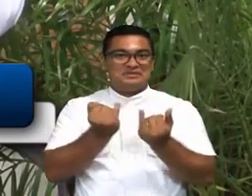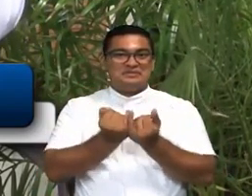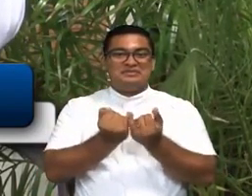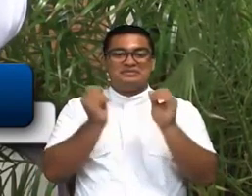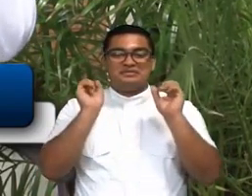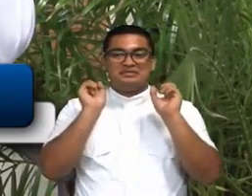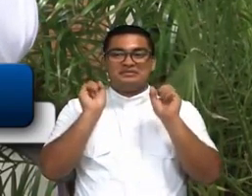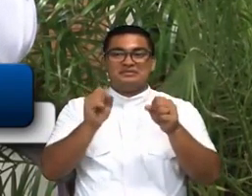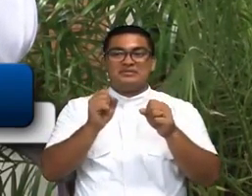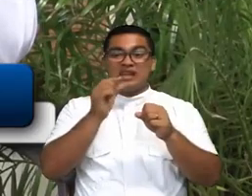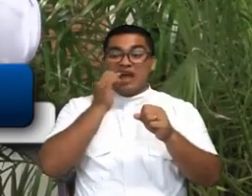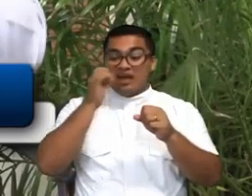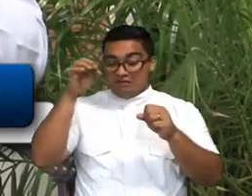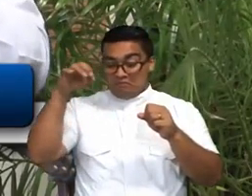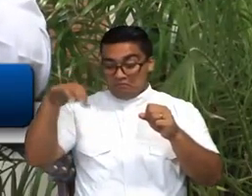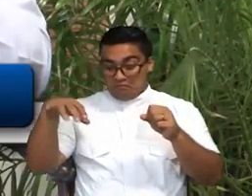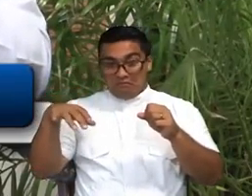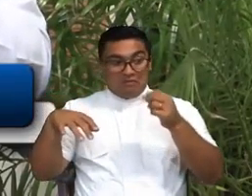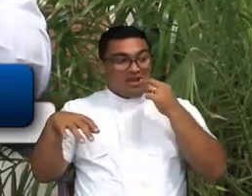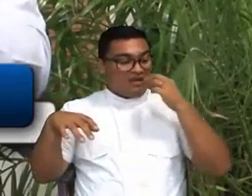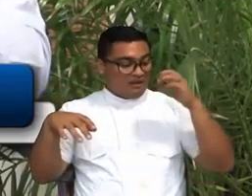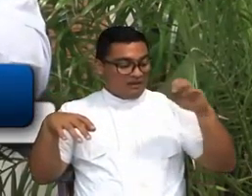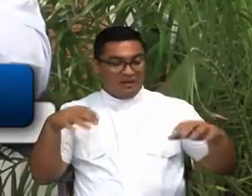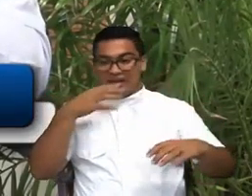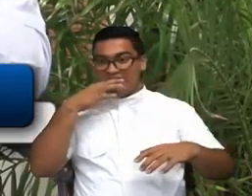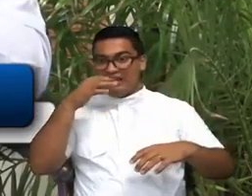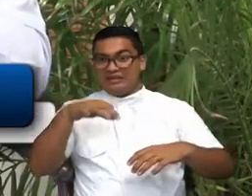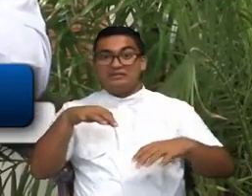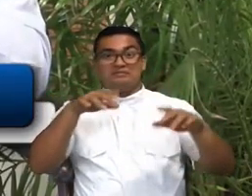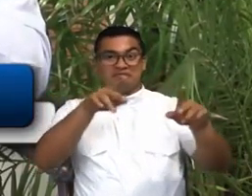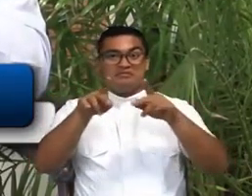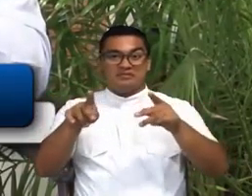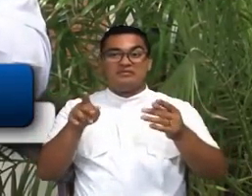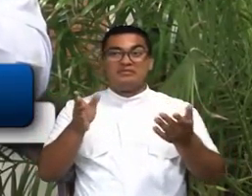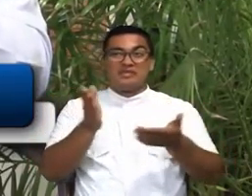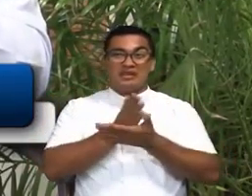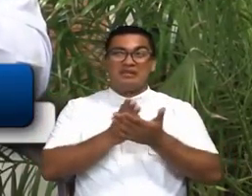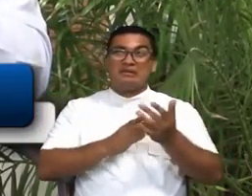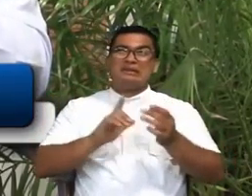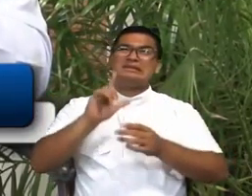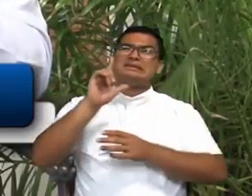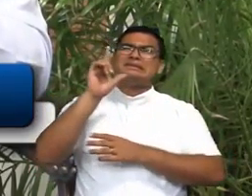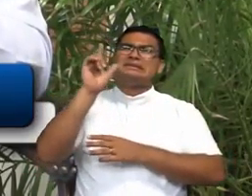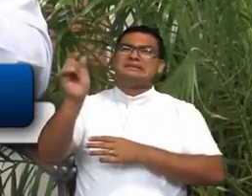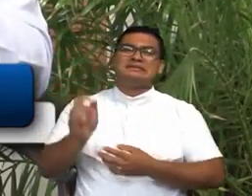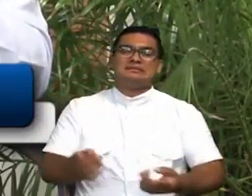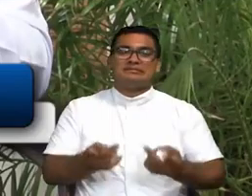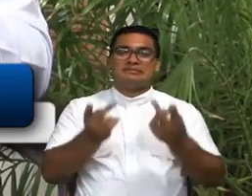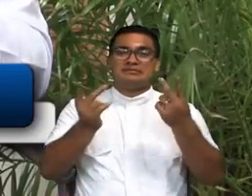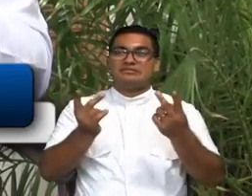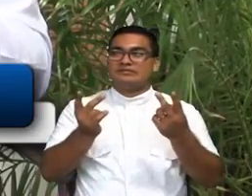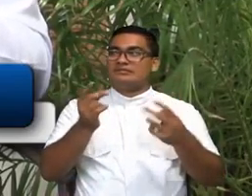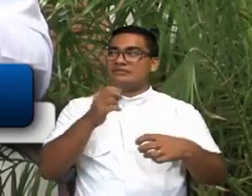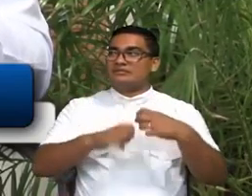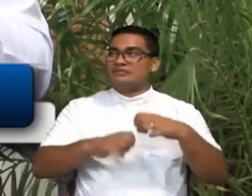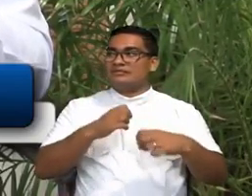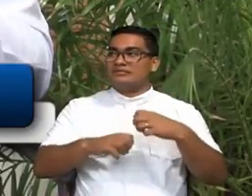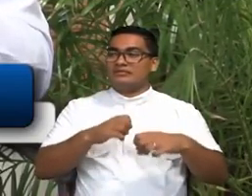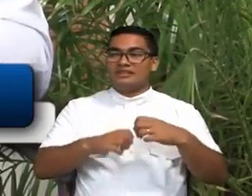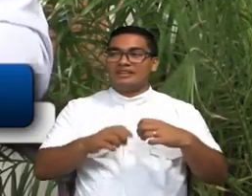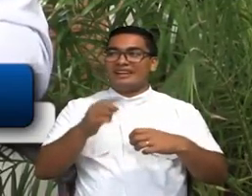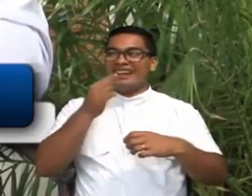y provoca la salida de los dientes. Por eso es que generalmente las personas que viven en lugares fríos tienen problemas de los